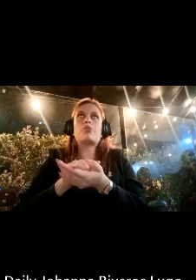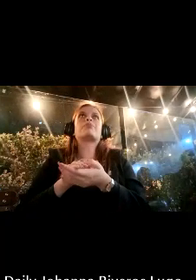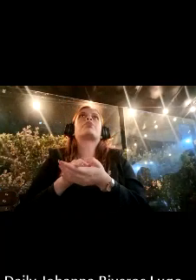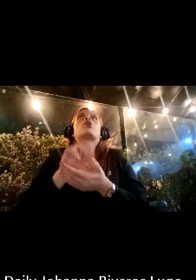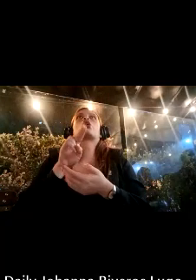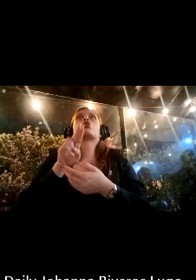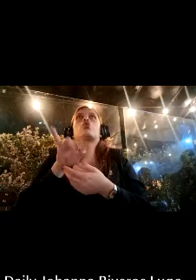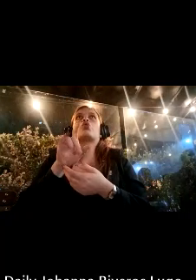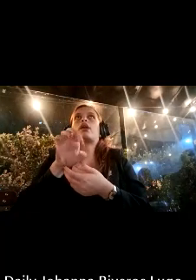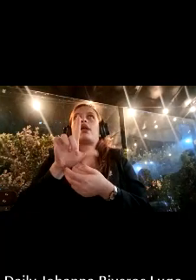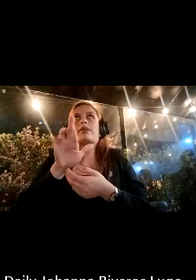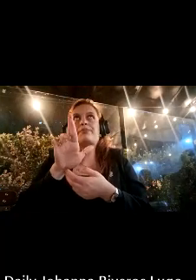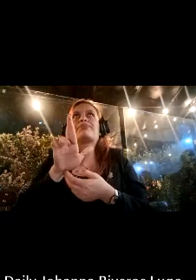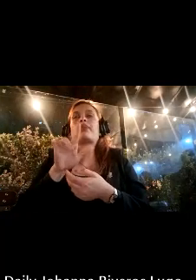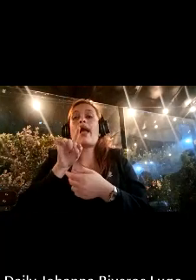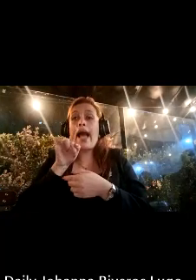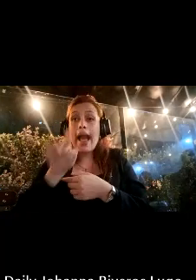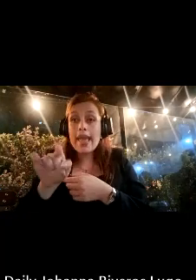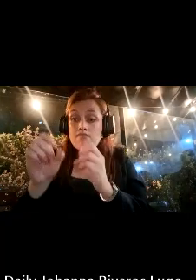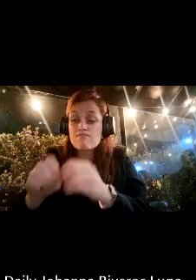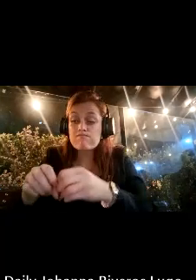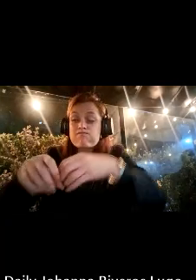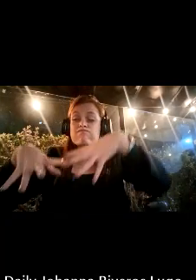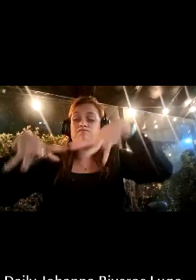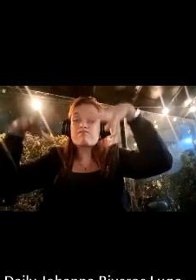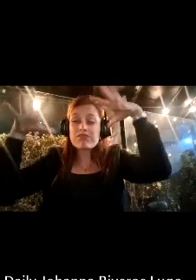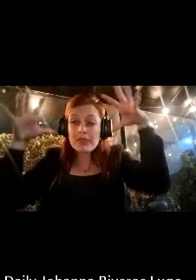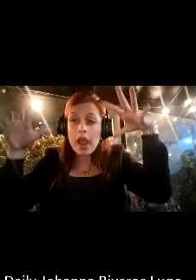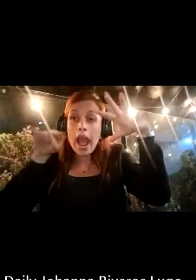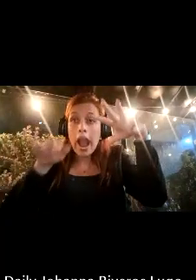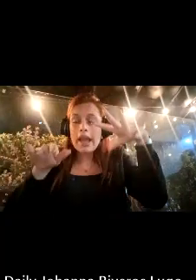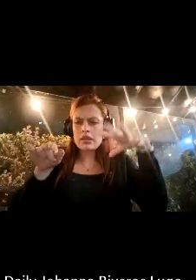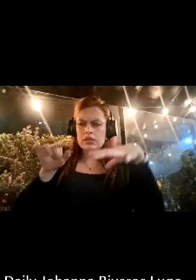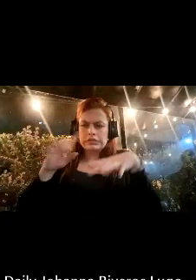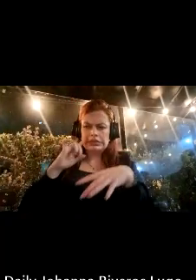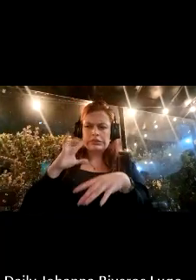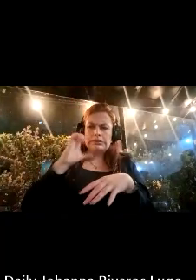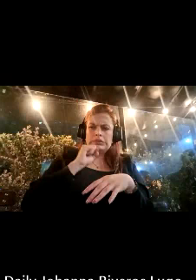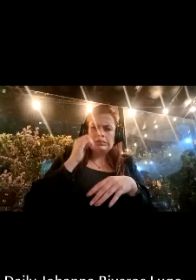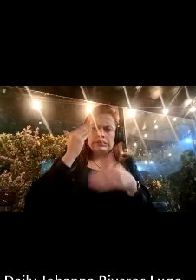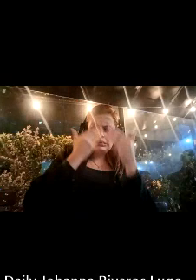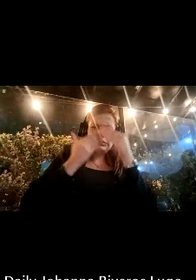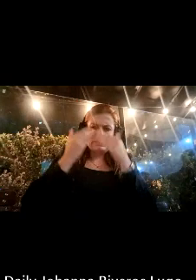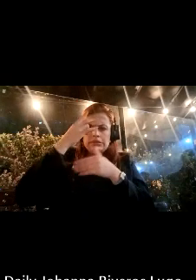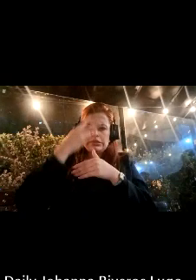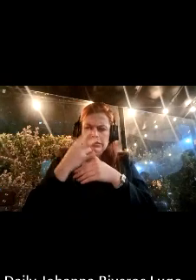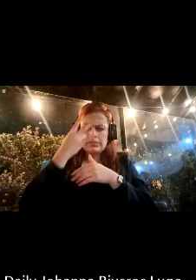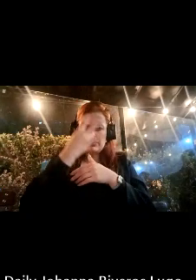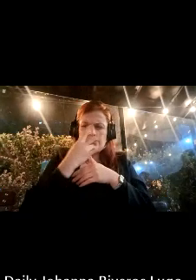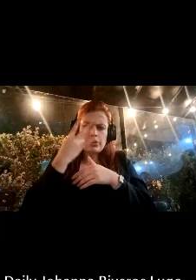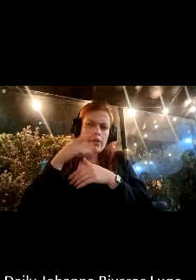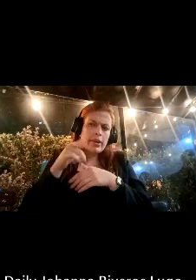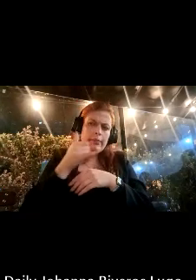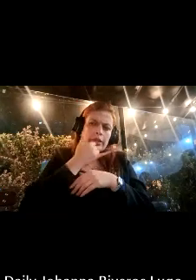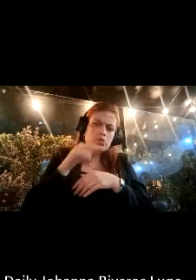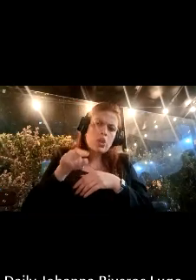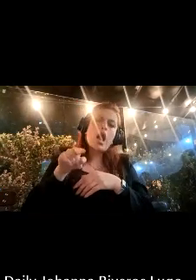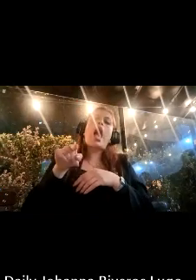este estudio y de conocer estos conceptos y aplicarlos, se puede producir